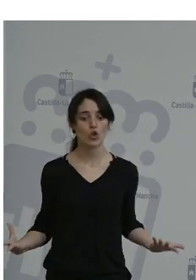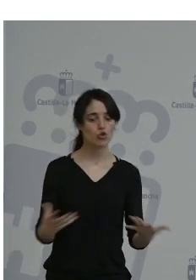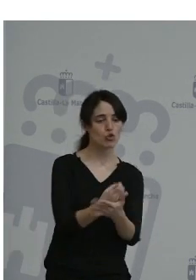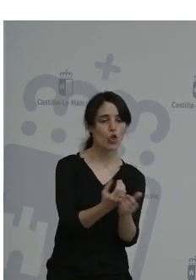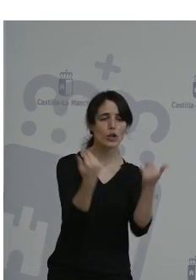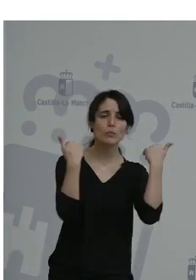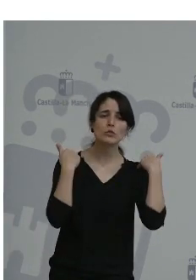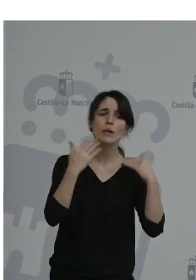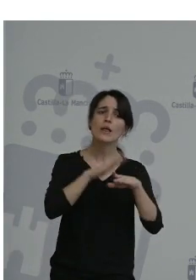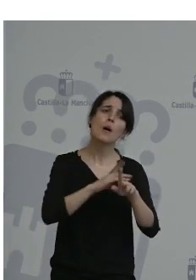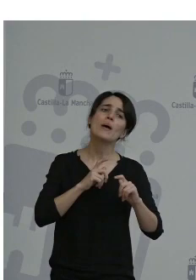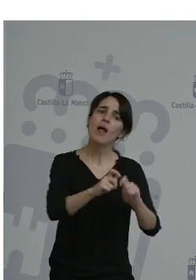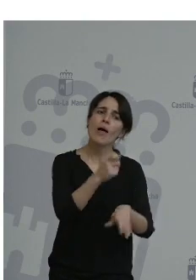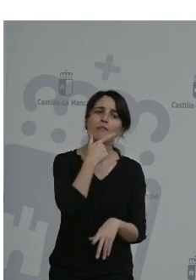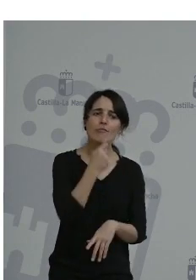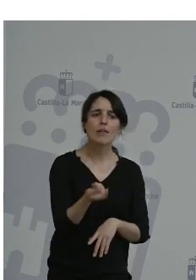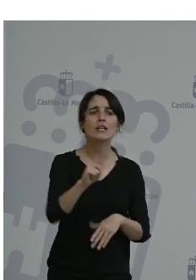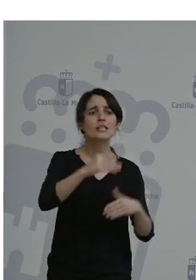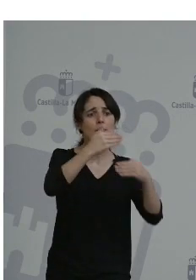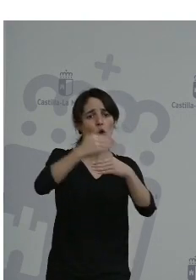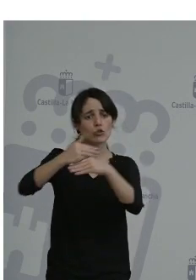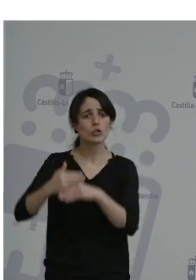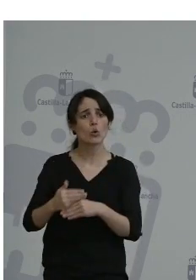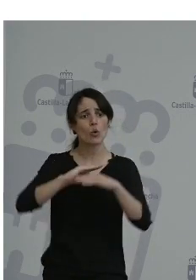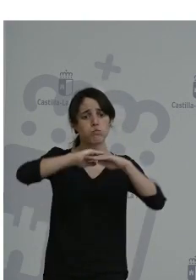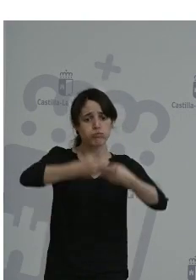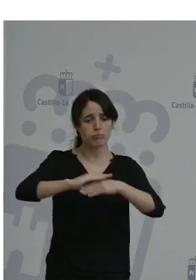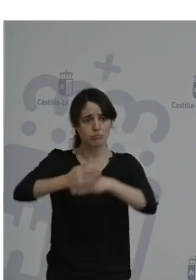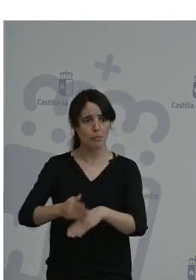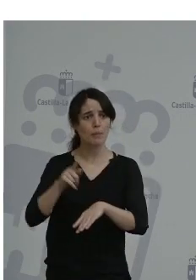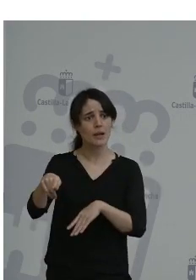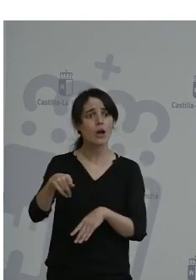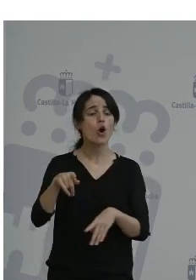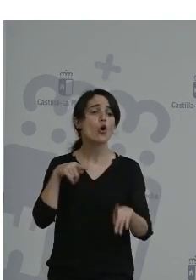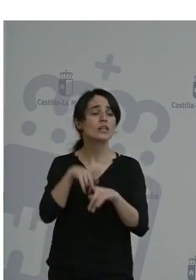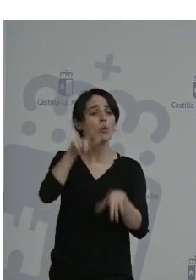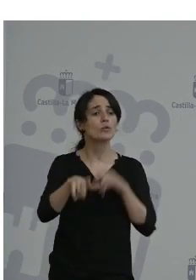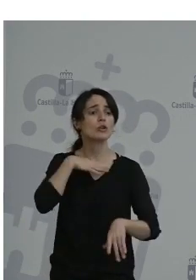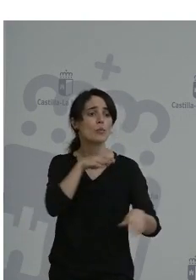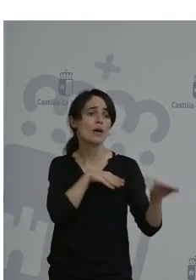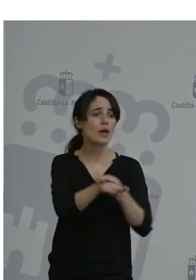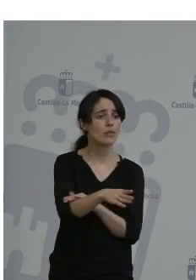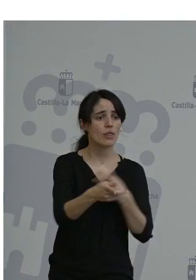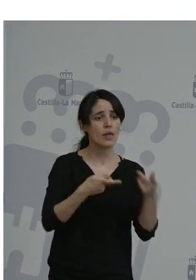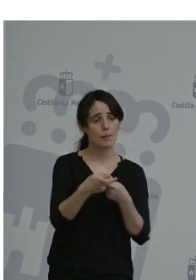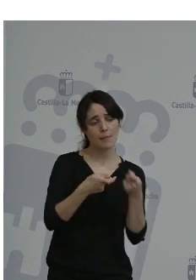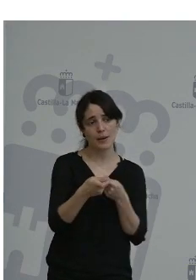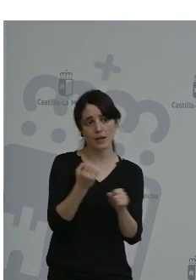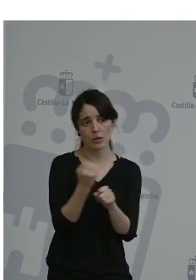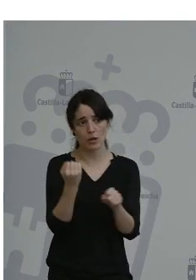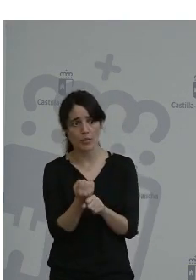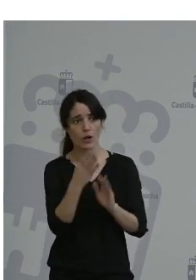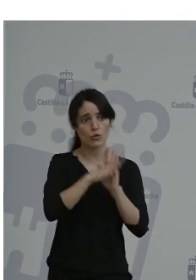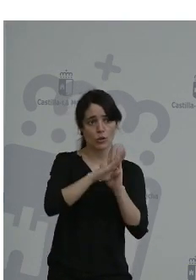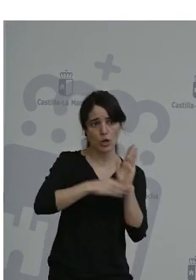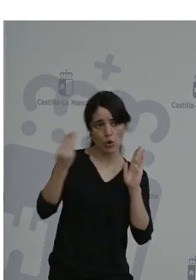y vencer los obstáculos que dificultan su integración en el mercado laboral en las mejores condiciones y con un empleo